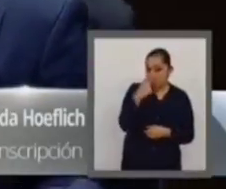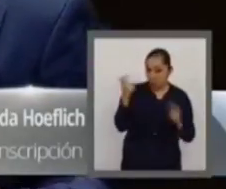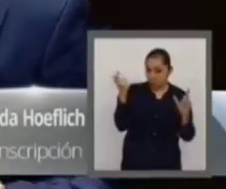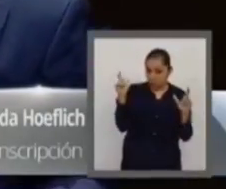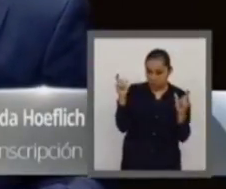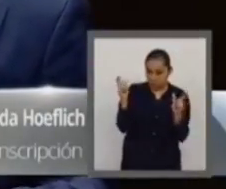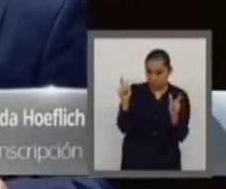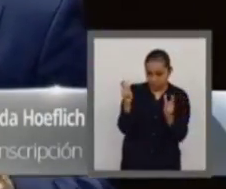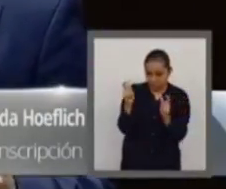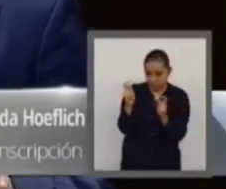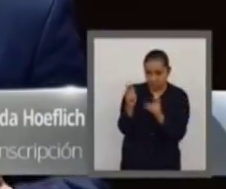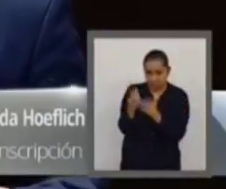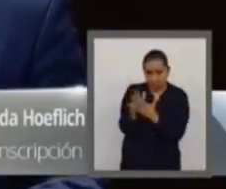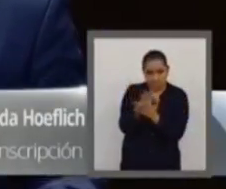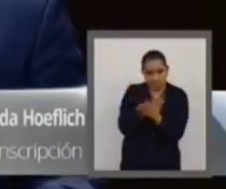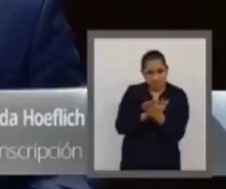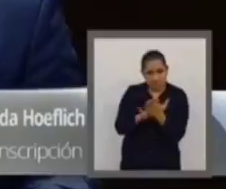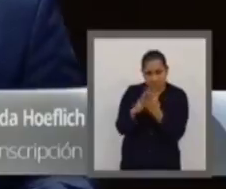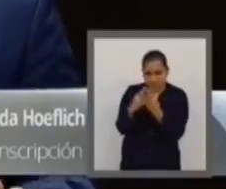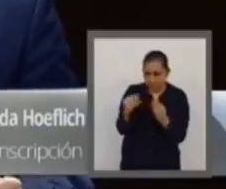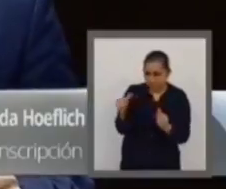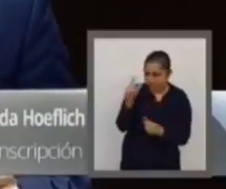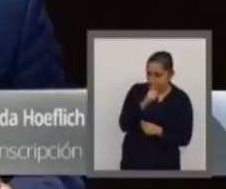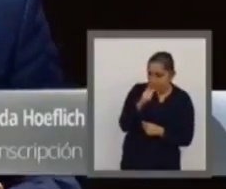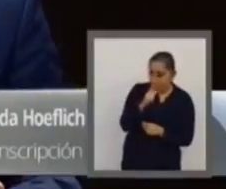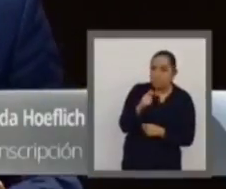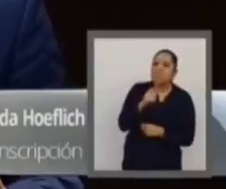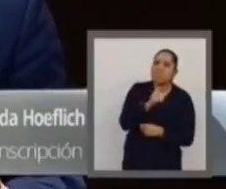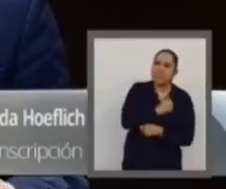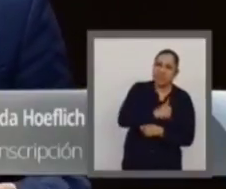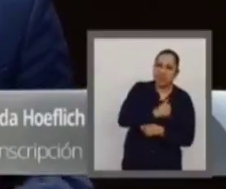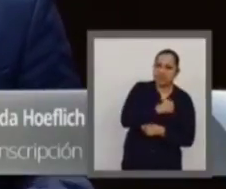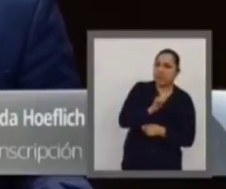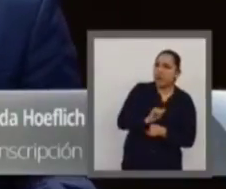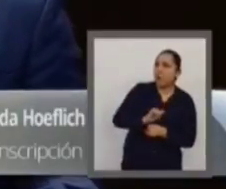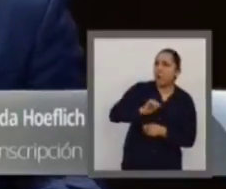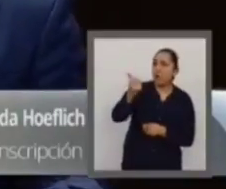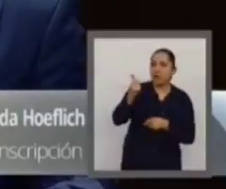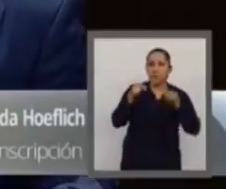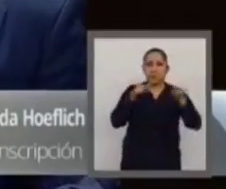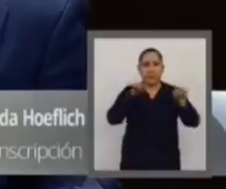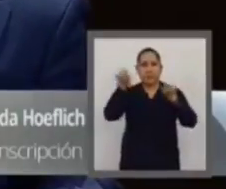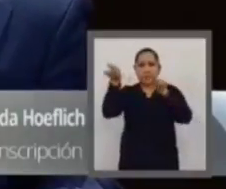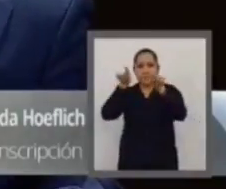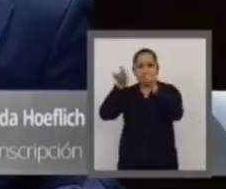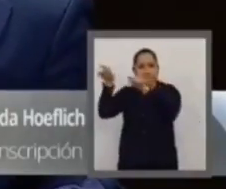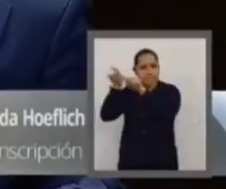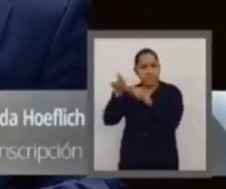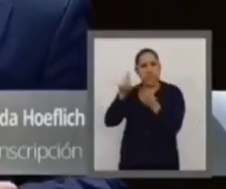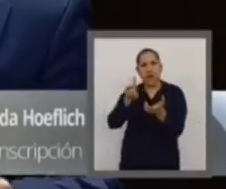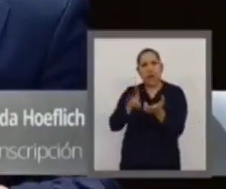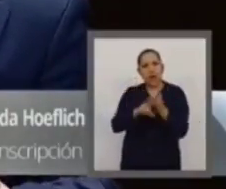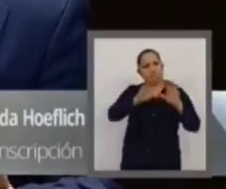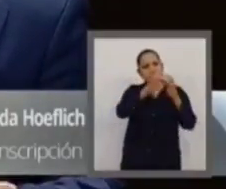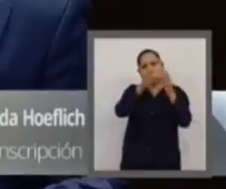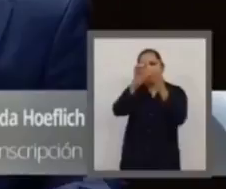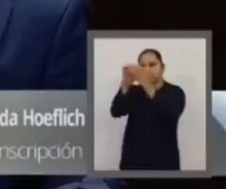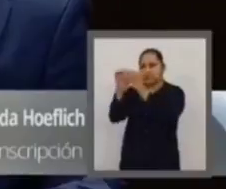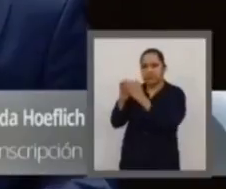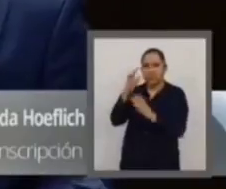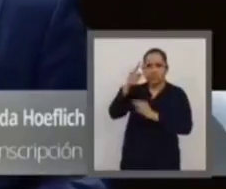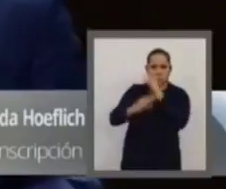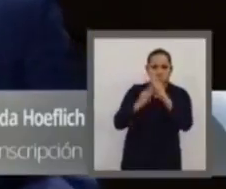los pueblos del mundo una ventana, una puerta, un asomarse de modo distinto a cuanto es ser y